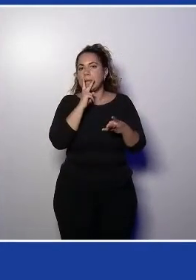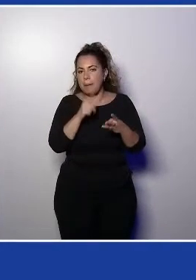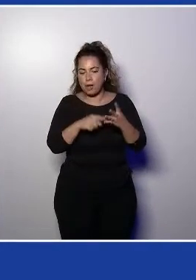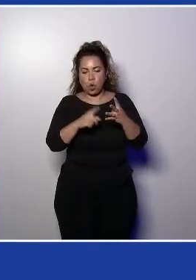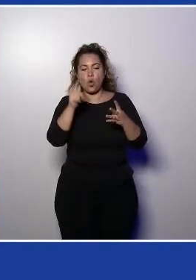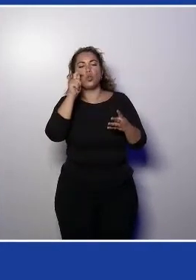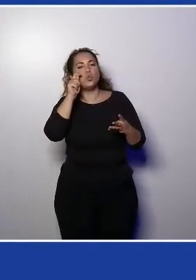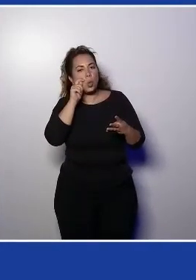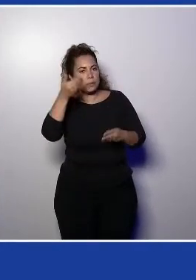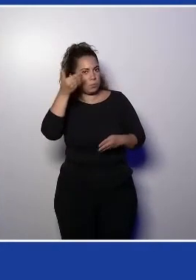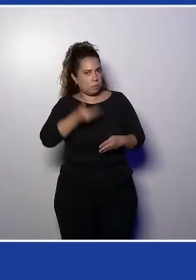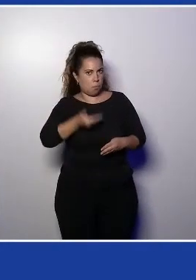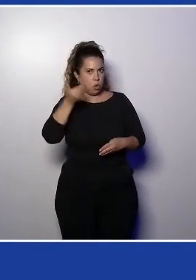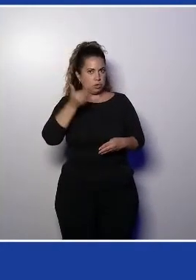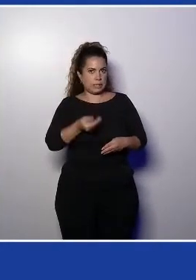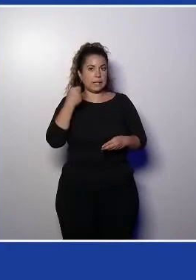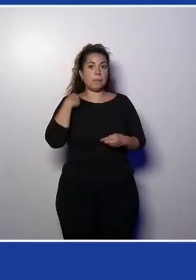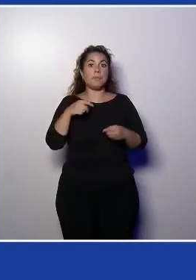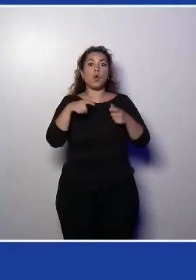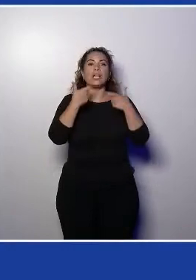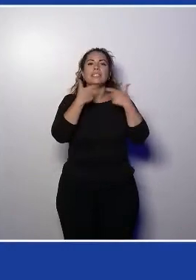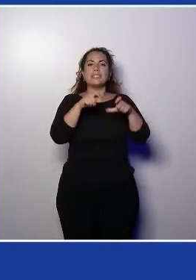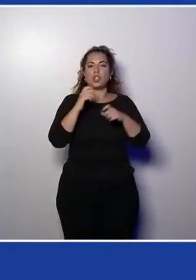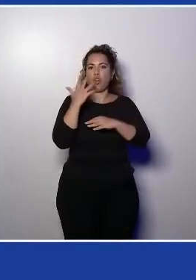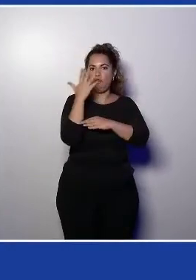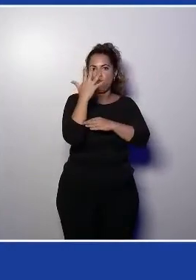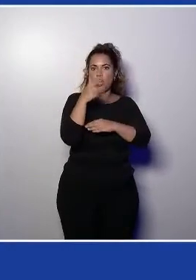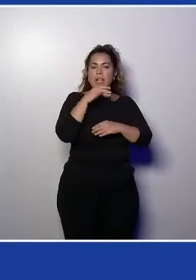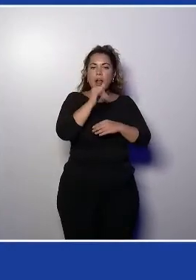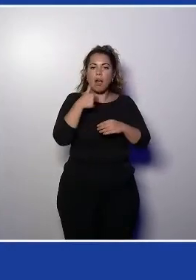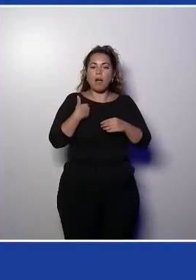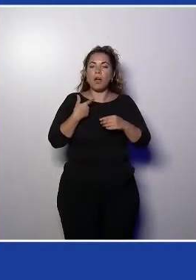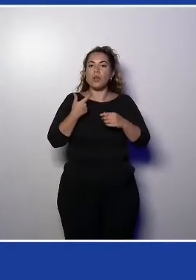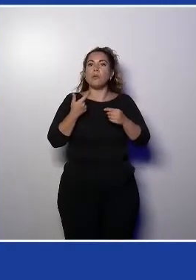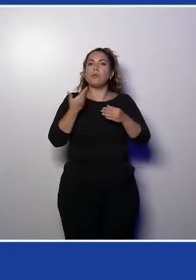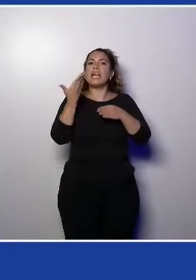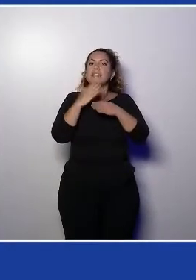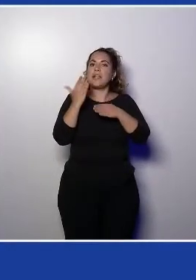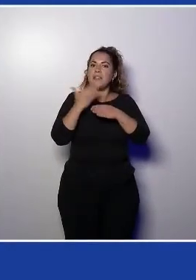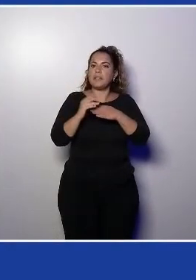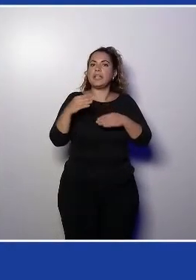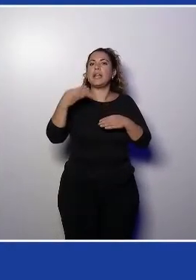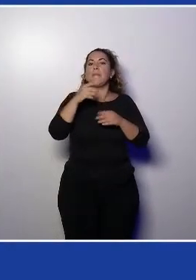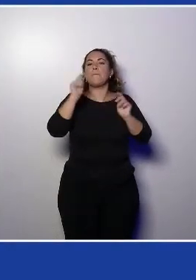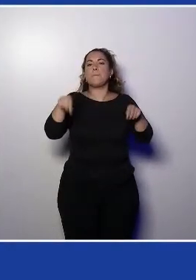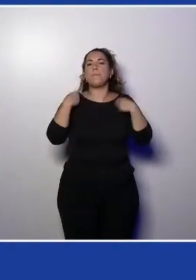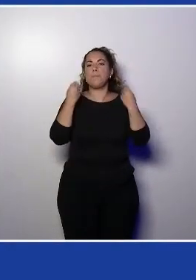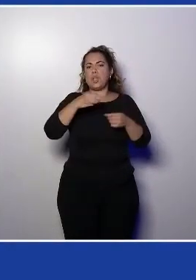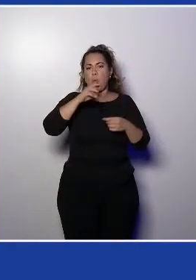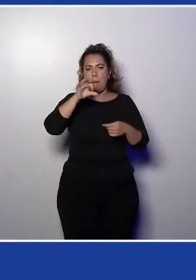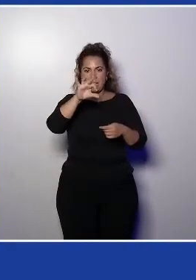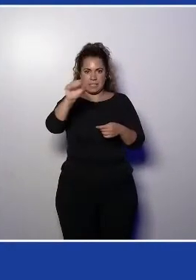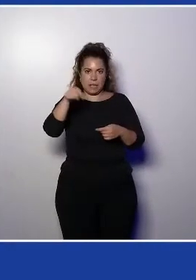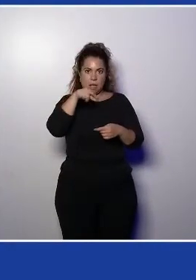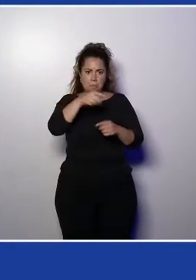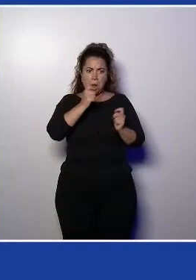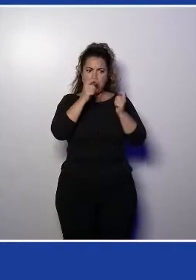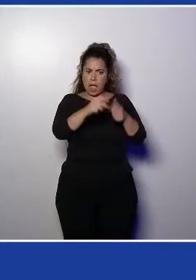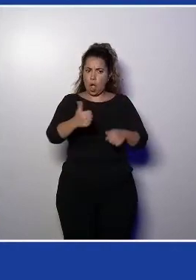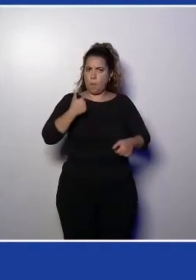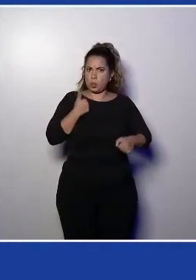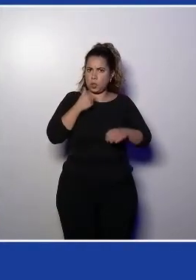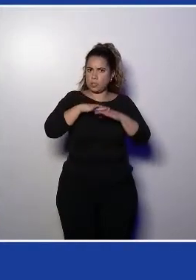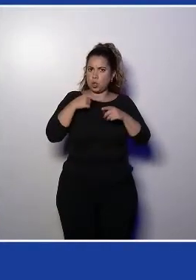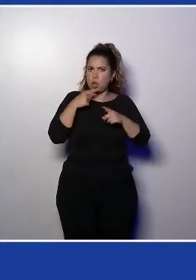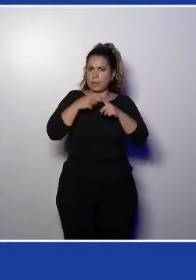muy importantes. El sector forestal produce un excedente de biomasa que también genera muchas oportunidades para la generación de